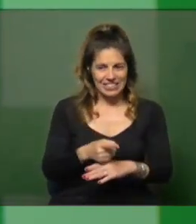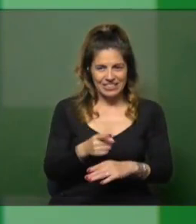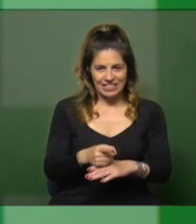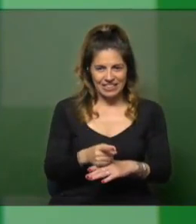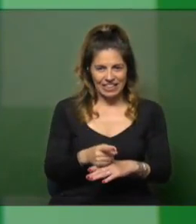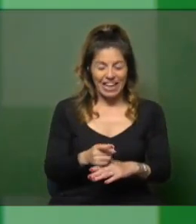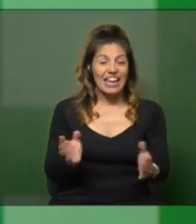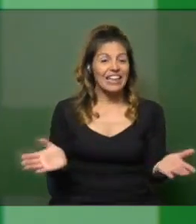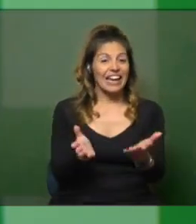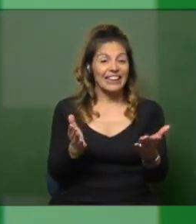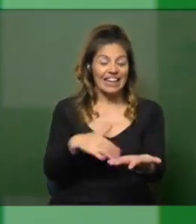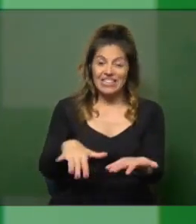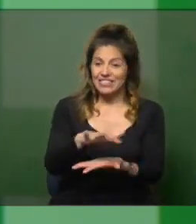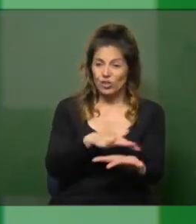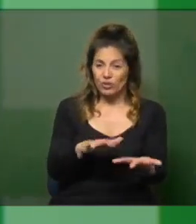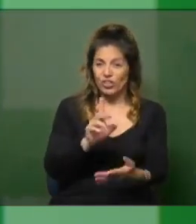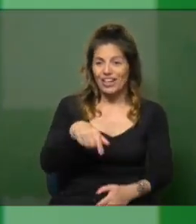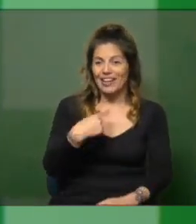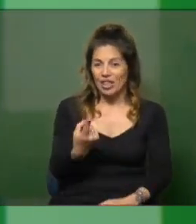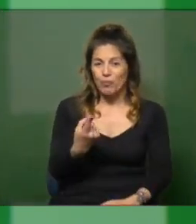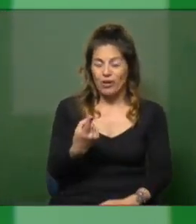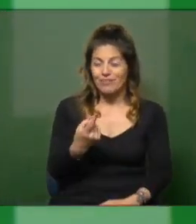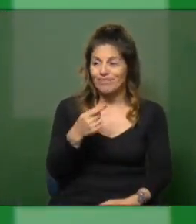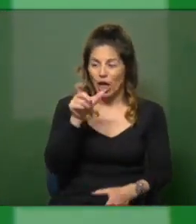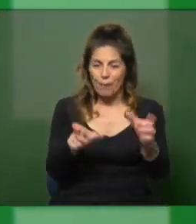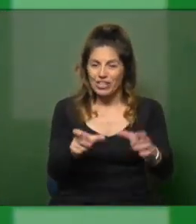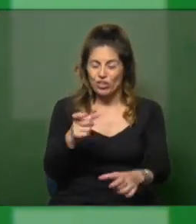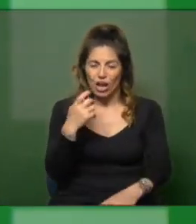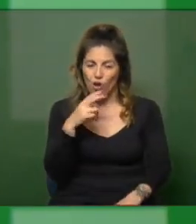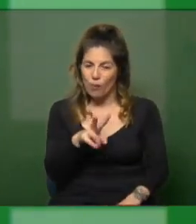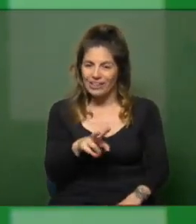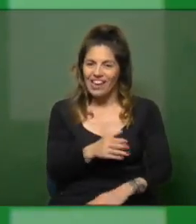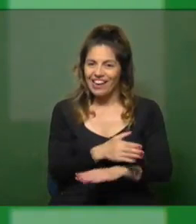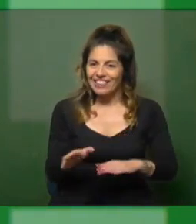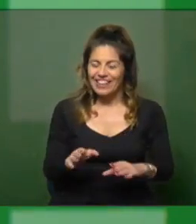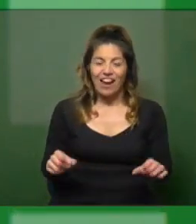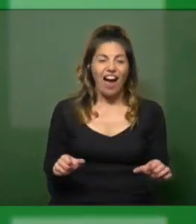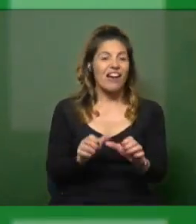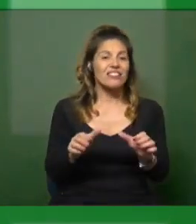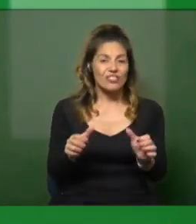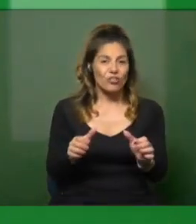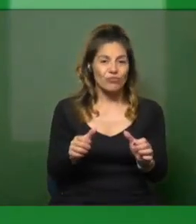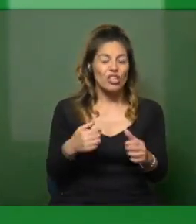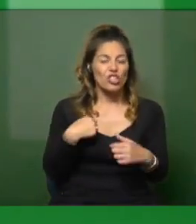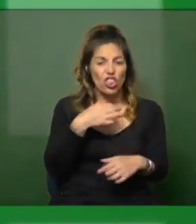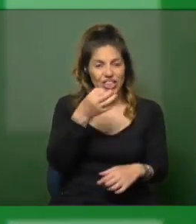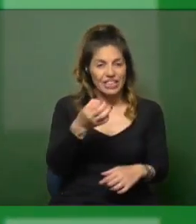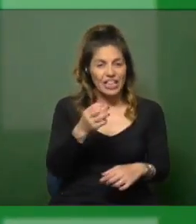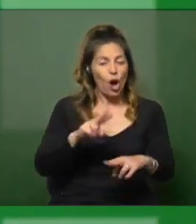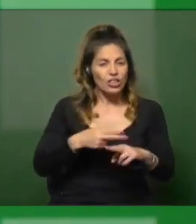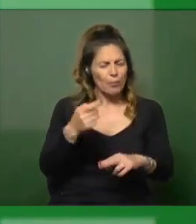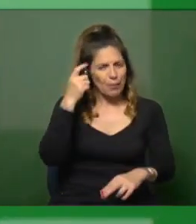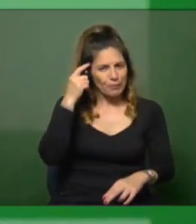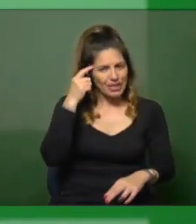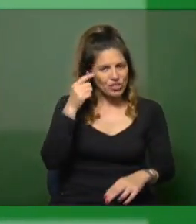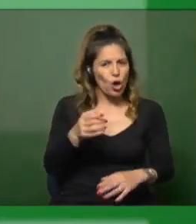que generan hechos que luego penetran en la gente y terminan generando una reacción que yo diría vuelvo a pensar en lo que nos